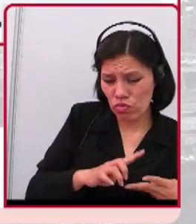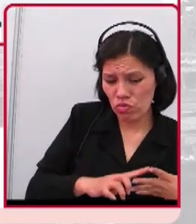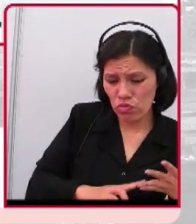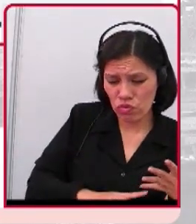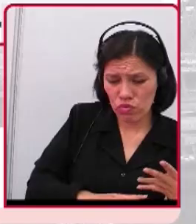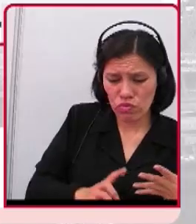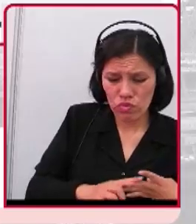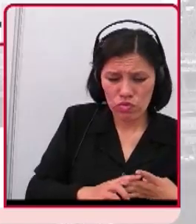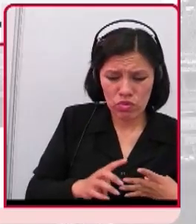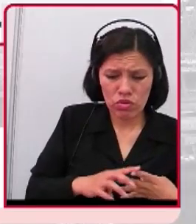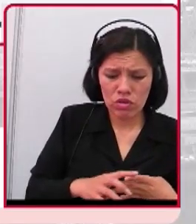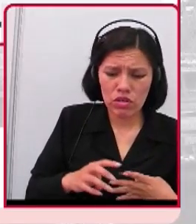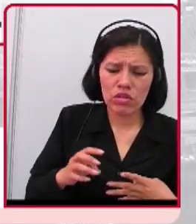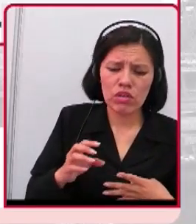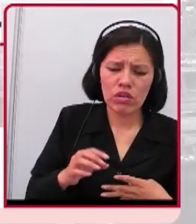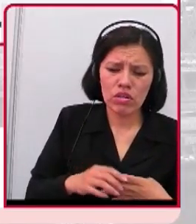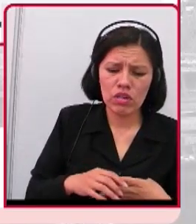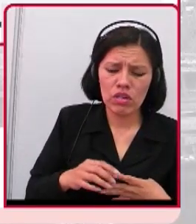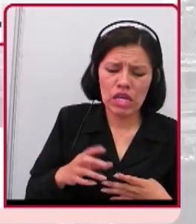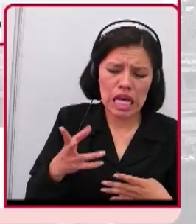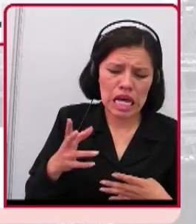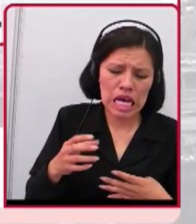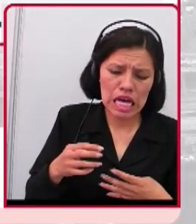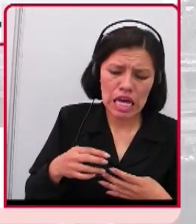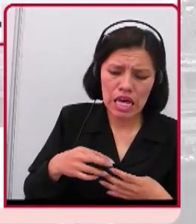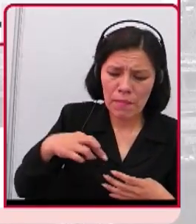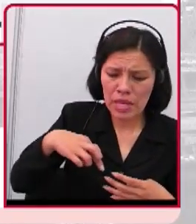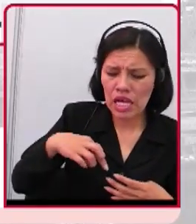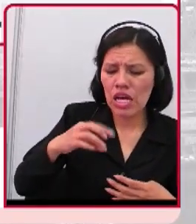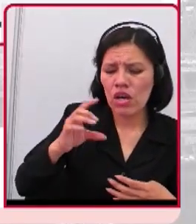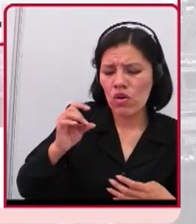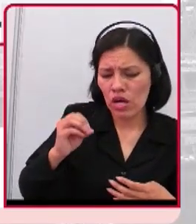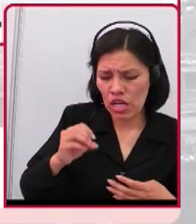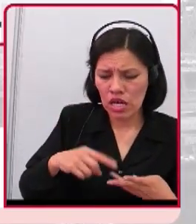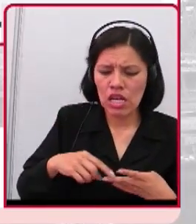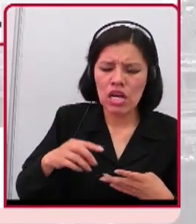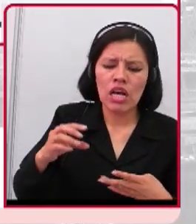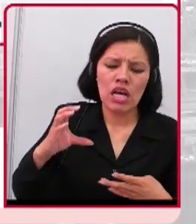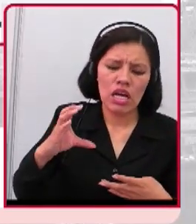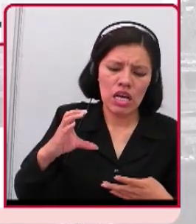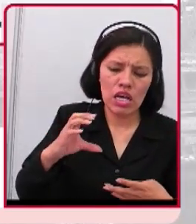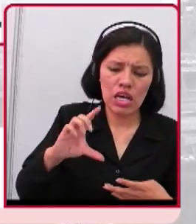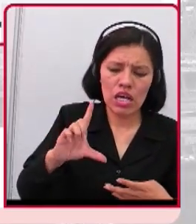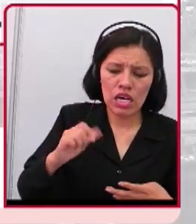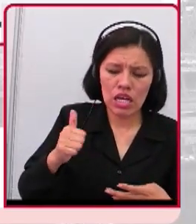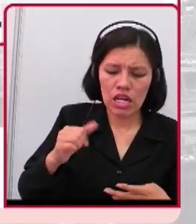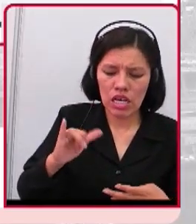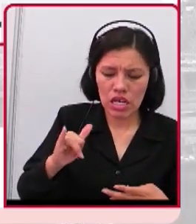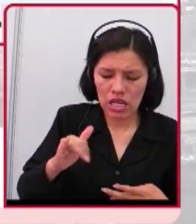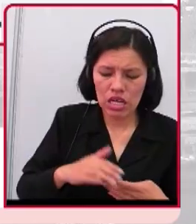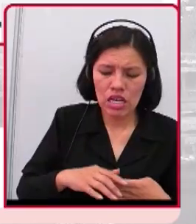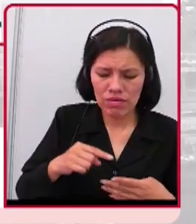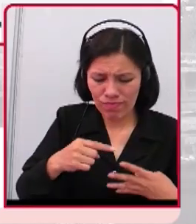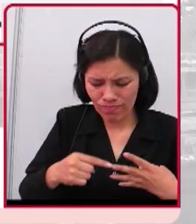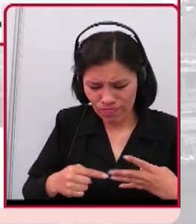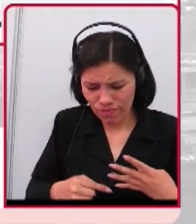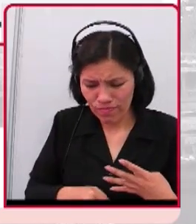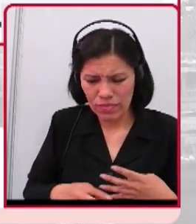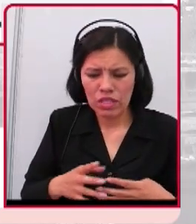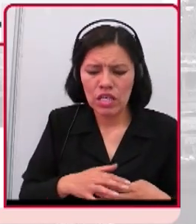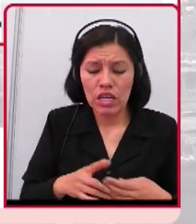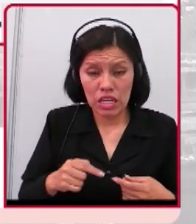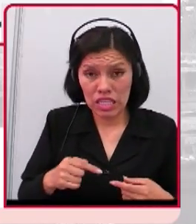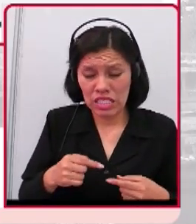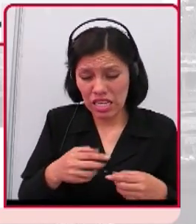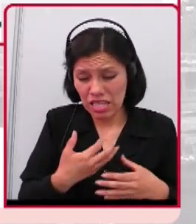el dato mineralógico. Definitivamente las condiciones del mineral que ingresan en tiempo real van a hacer que las condiciones